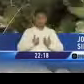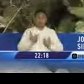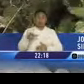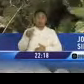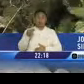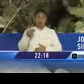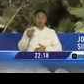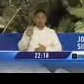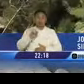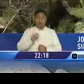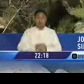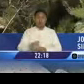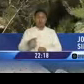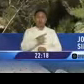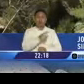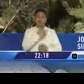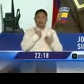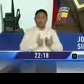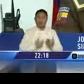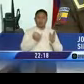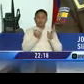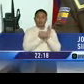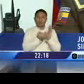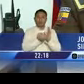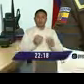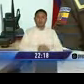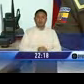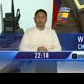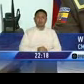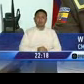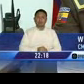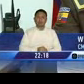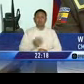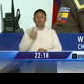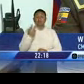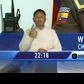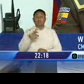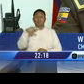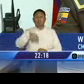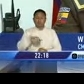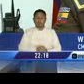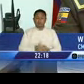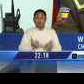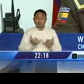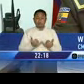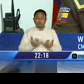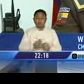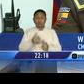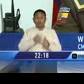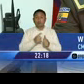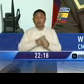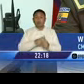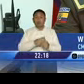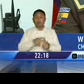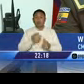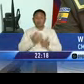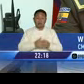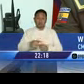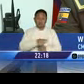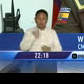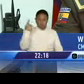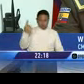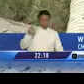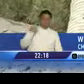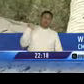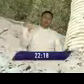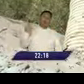documentos permitieron identificar el cadáver. Se tiene que realizar también, en este caso, los protocolos de alcoholemia para determinar si se encontraba bajo la ingesta